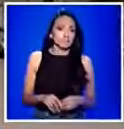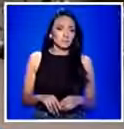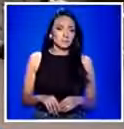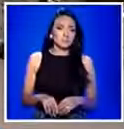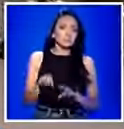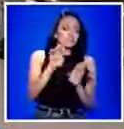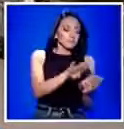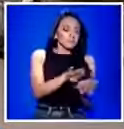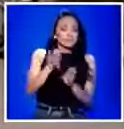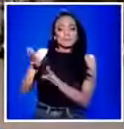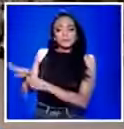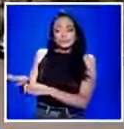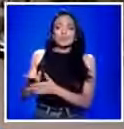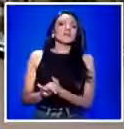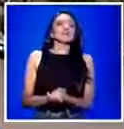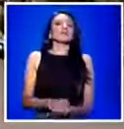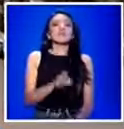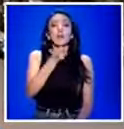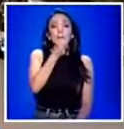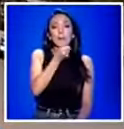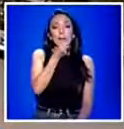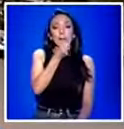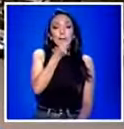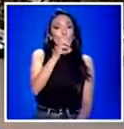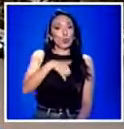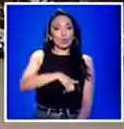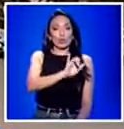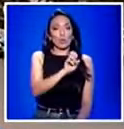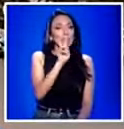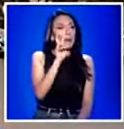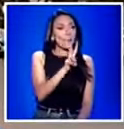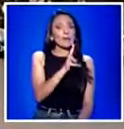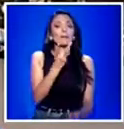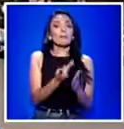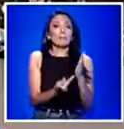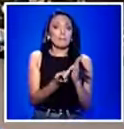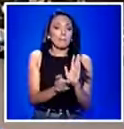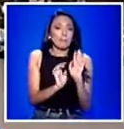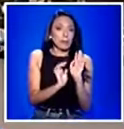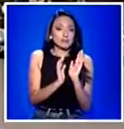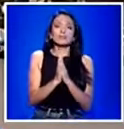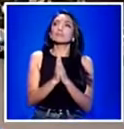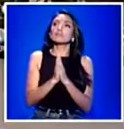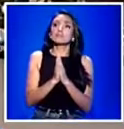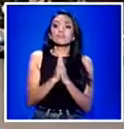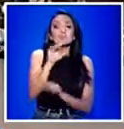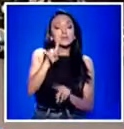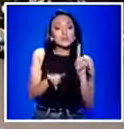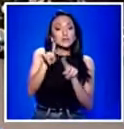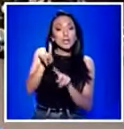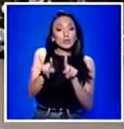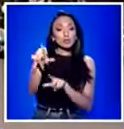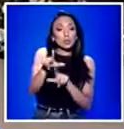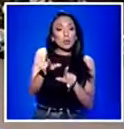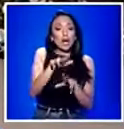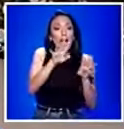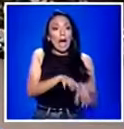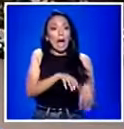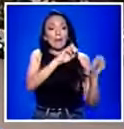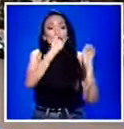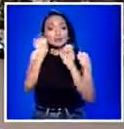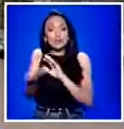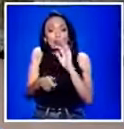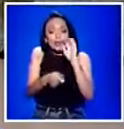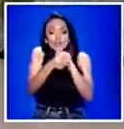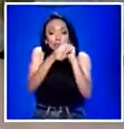Seguimos con el recorrido con nuestros reporteros comunitarios y precisamente los espacios abandonados son donde se oculta la delincuencia.